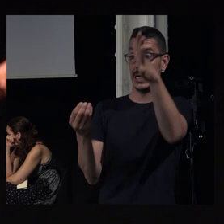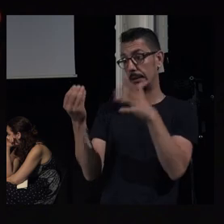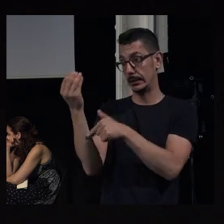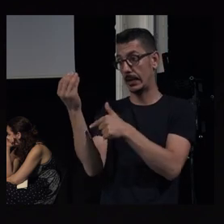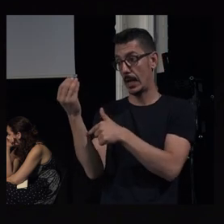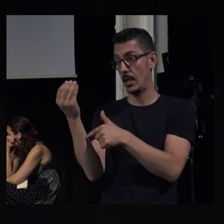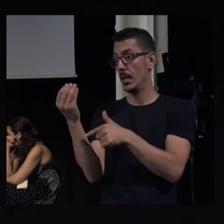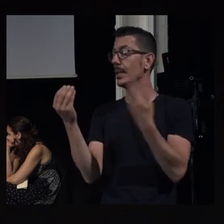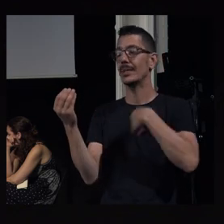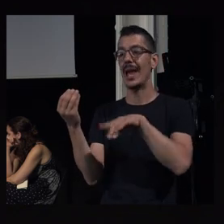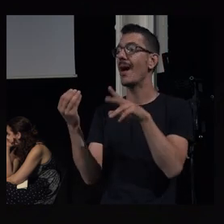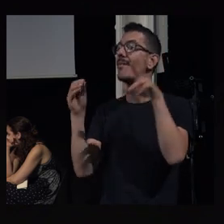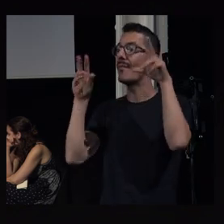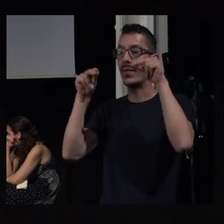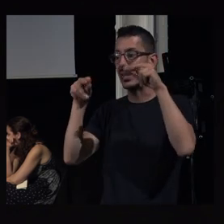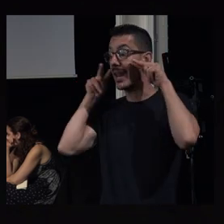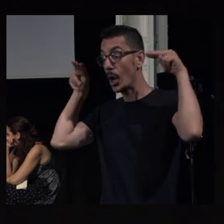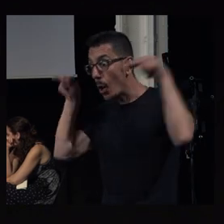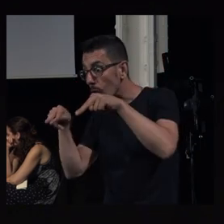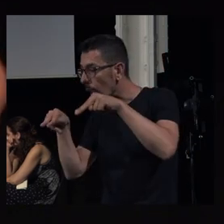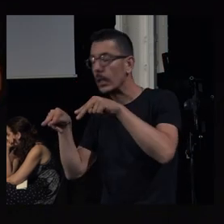da ya para más, porque es que es una entelequia